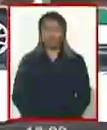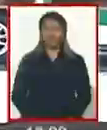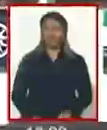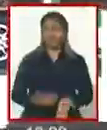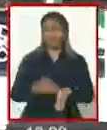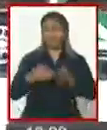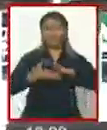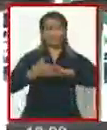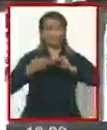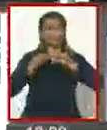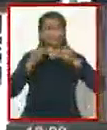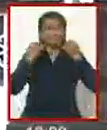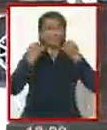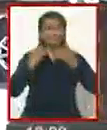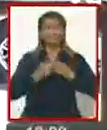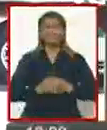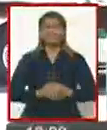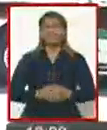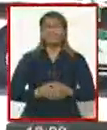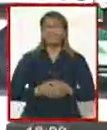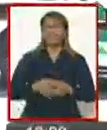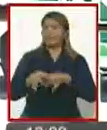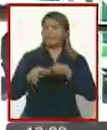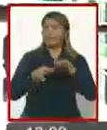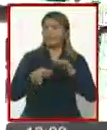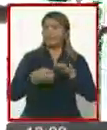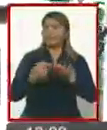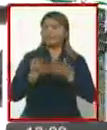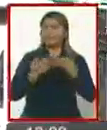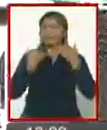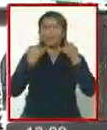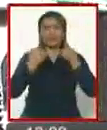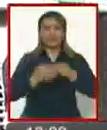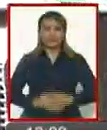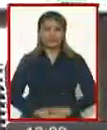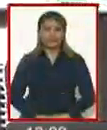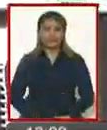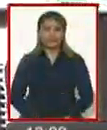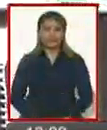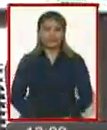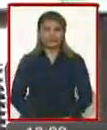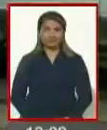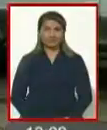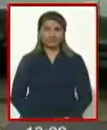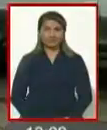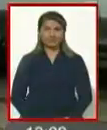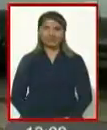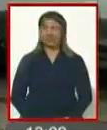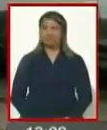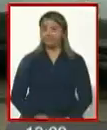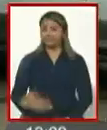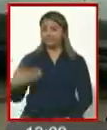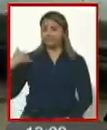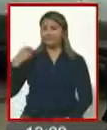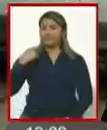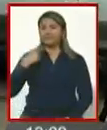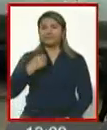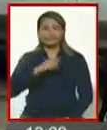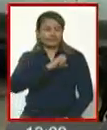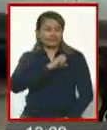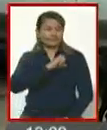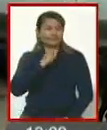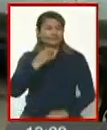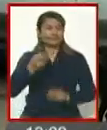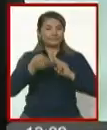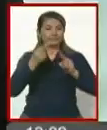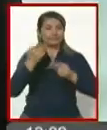Vamos a continuar con más información. A continuación le vamos a contar la siguiente información. Adelante. El comandante de la Estación Policial